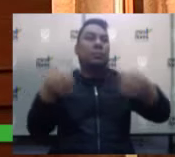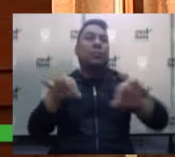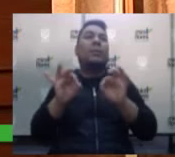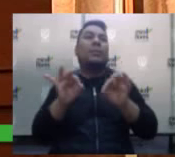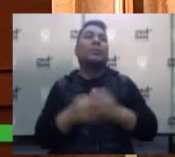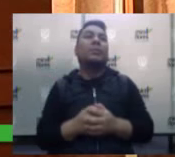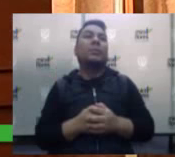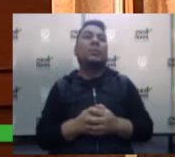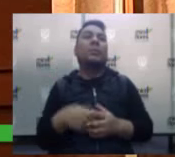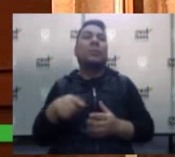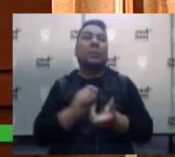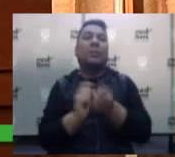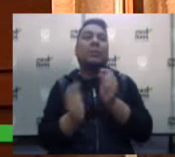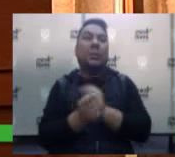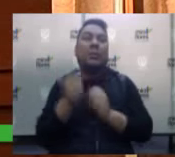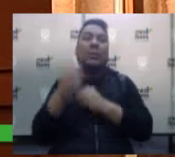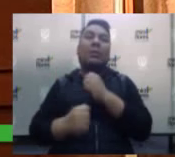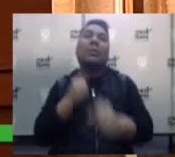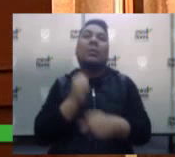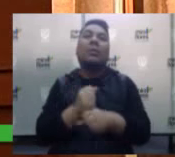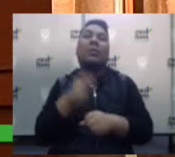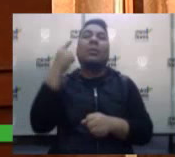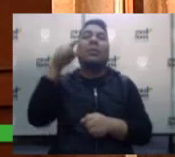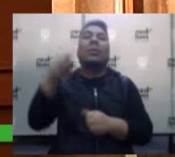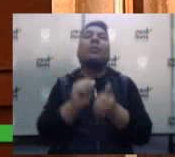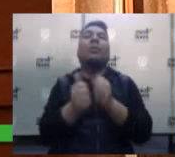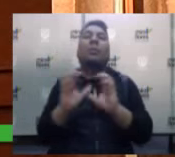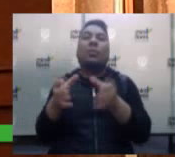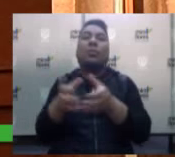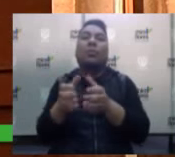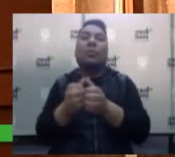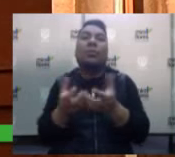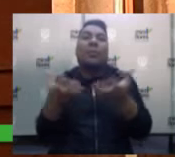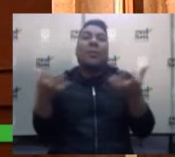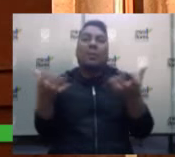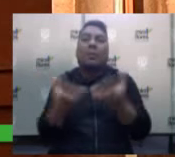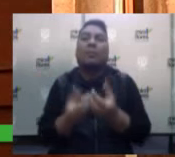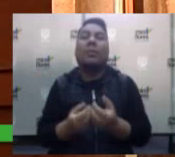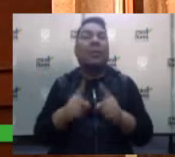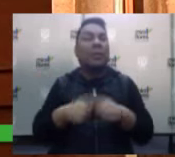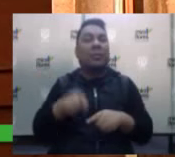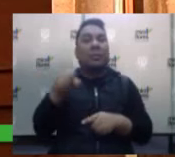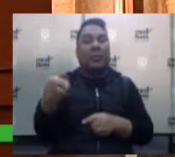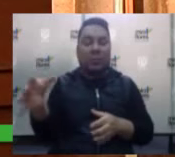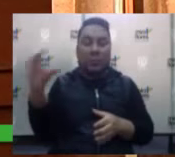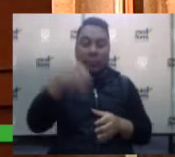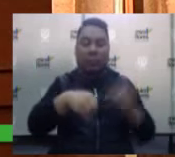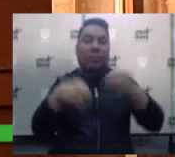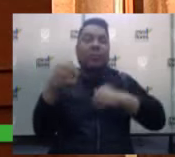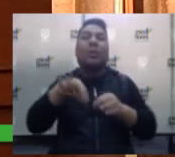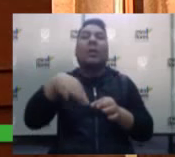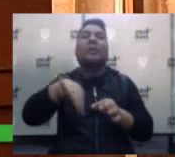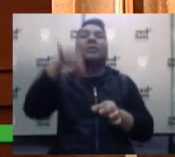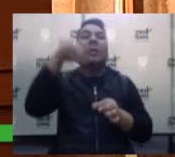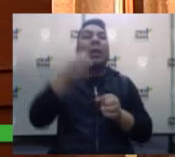mismas. Lo que va a variar, si cada año ve votaciones, el número de partidos inscritos. Y en función de ese número, nosotros haremos el